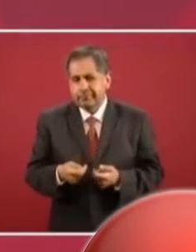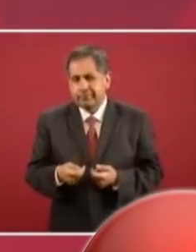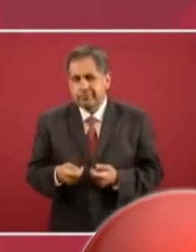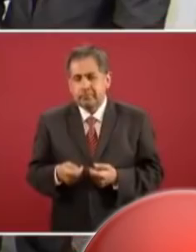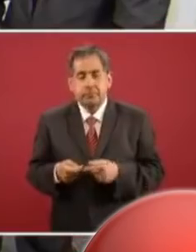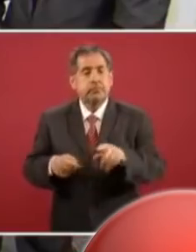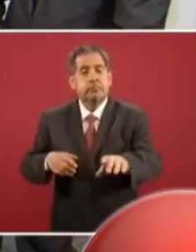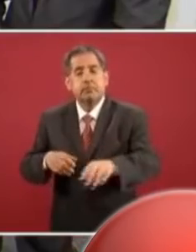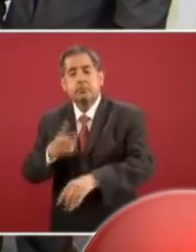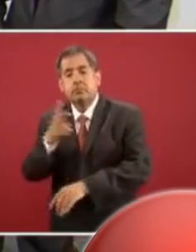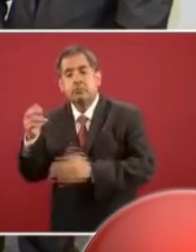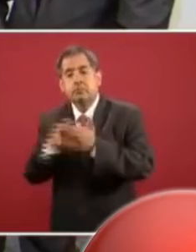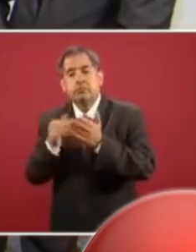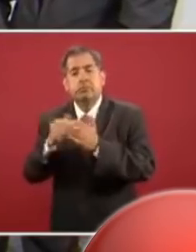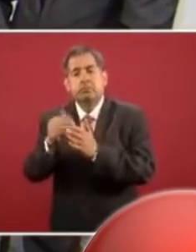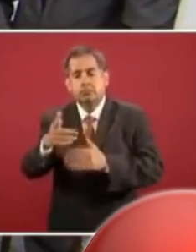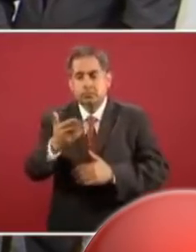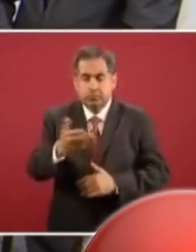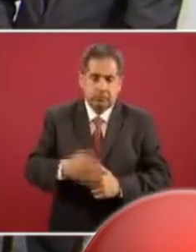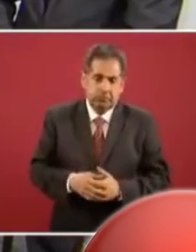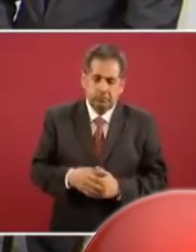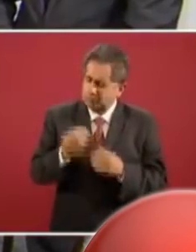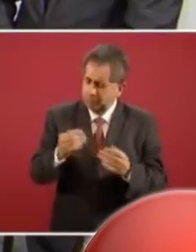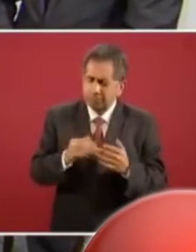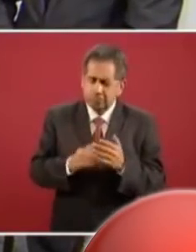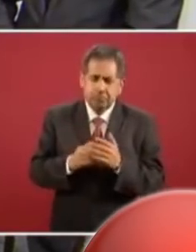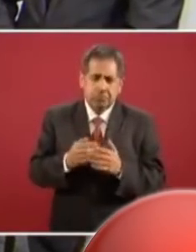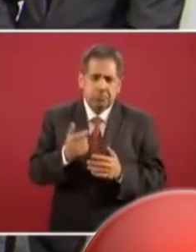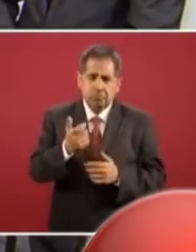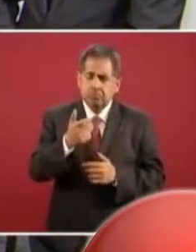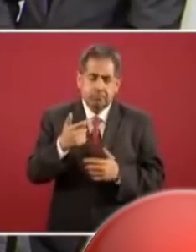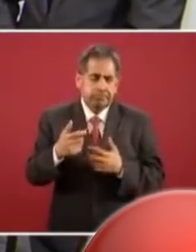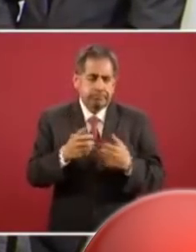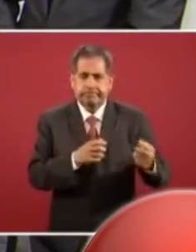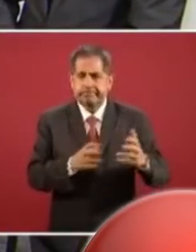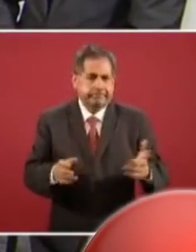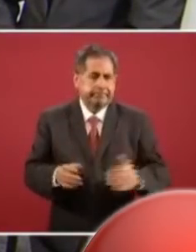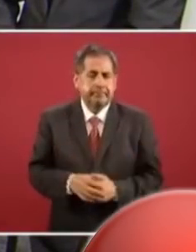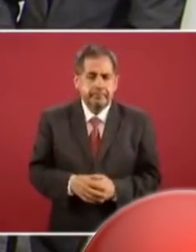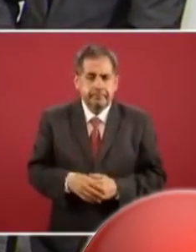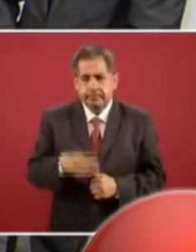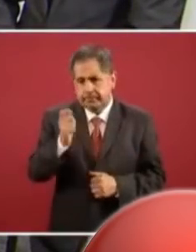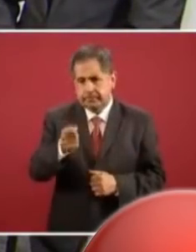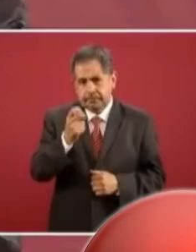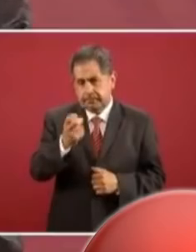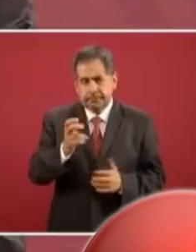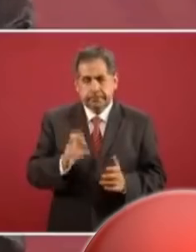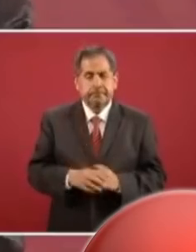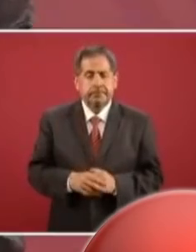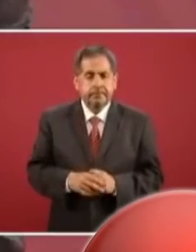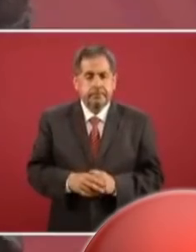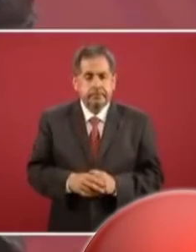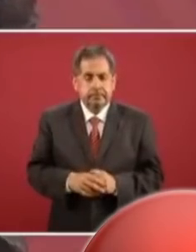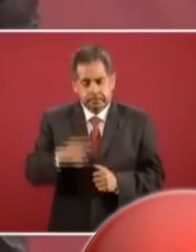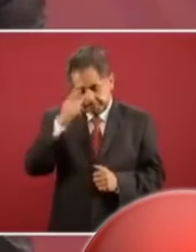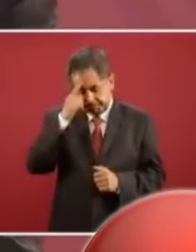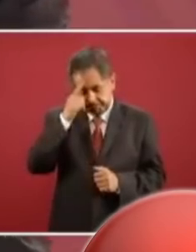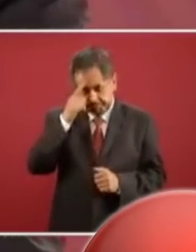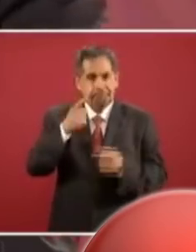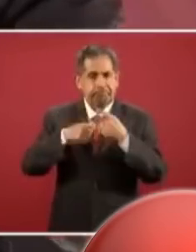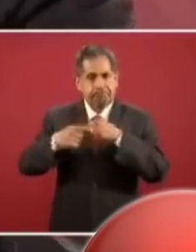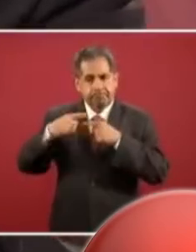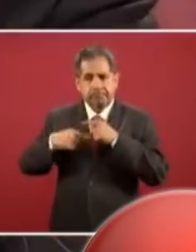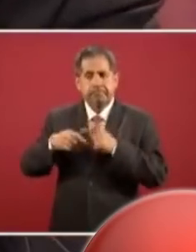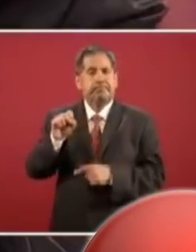200,000 millones, presidente. Mucho dinero con ese propósito. Entonces, regresando a lo